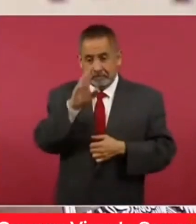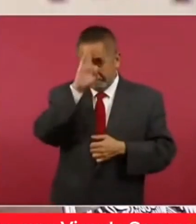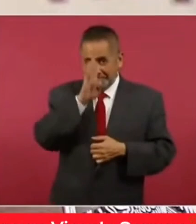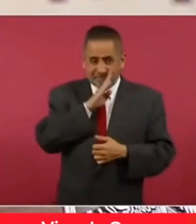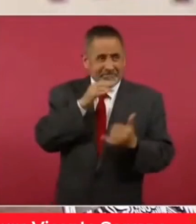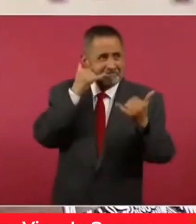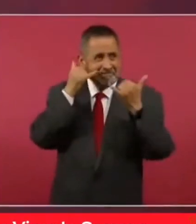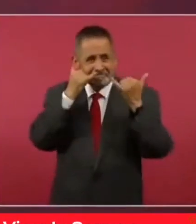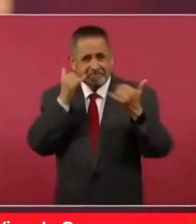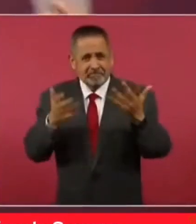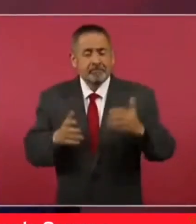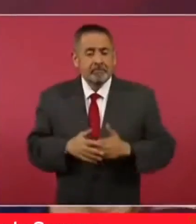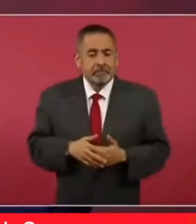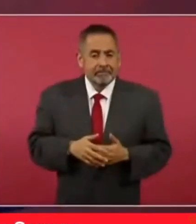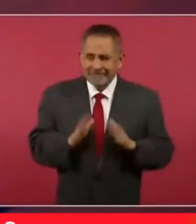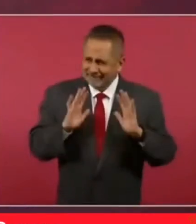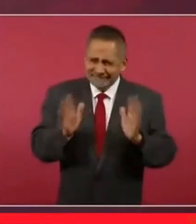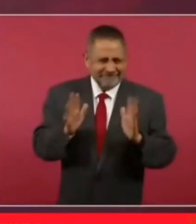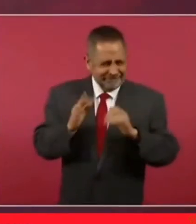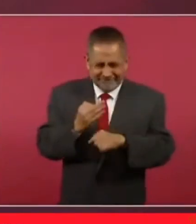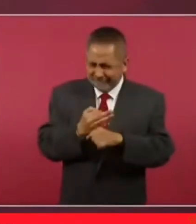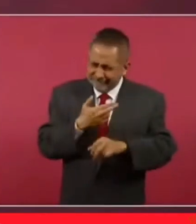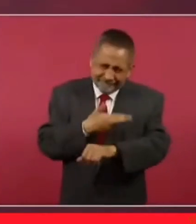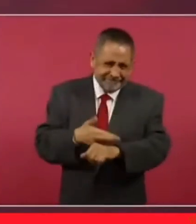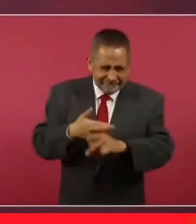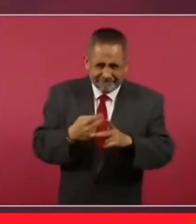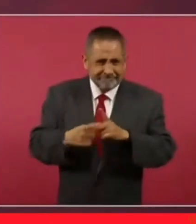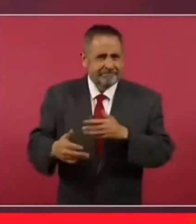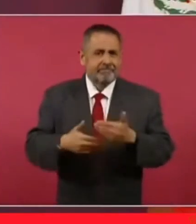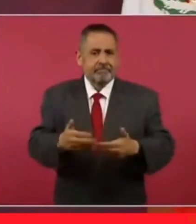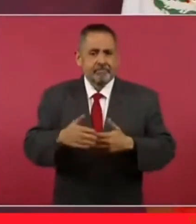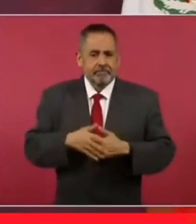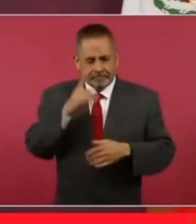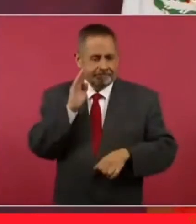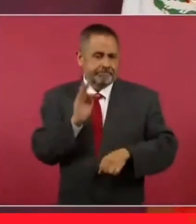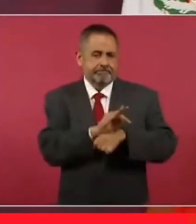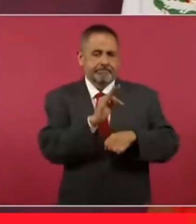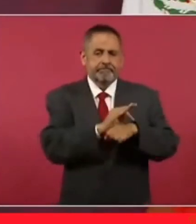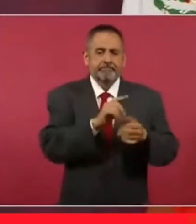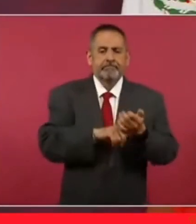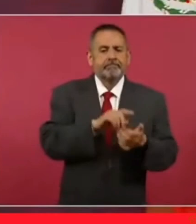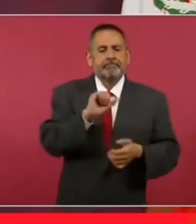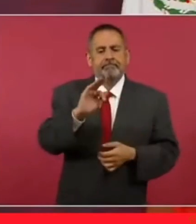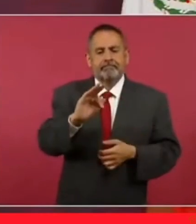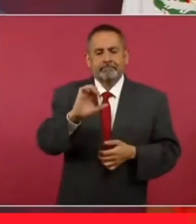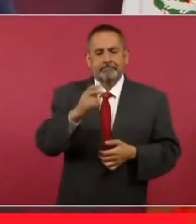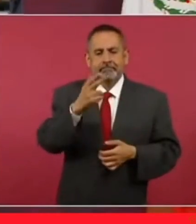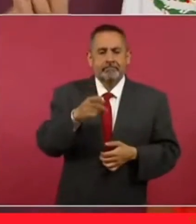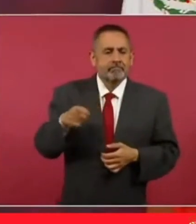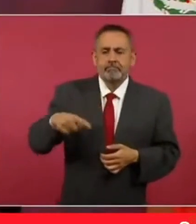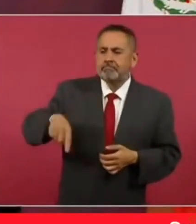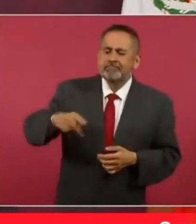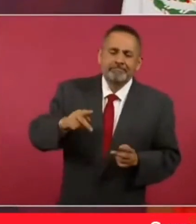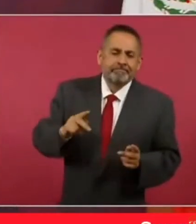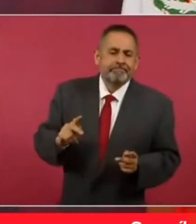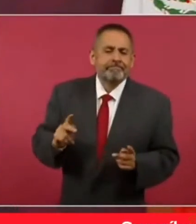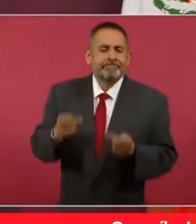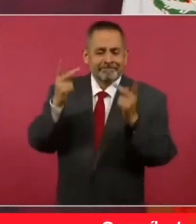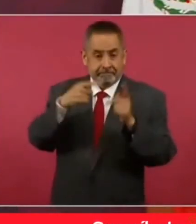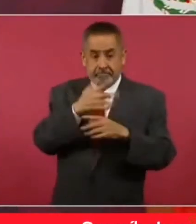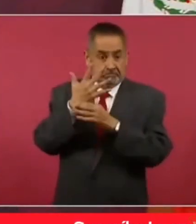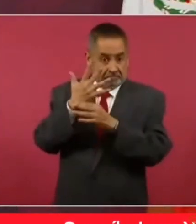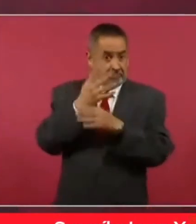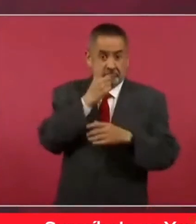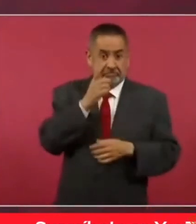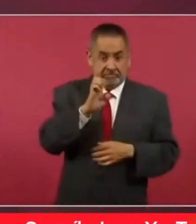mediodía, ya es hora de actuar a favor de Calderón. Véndanle